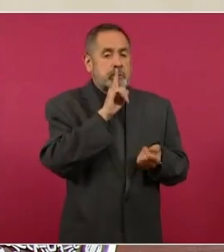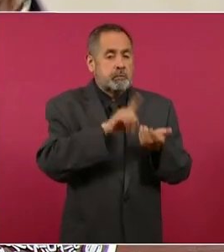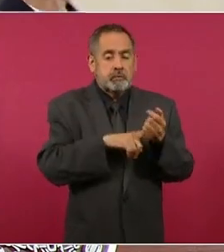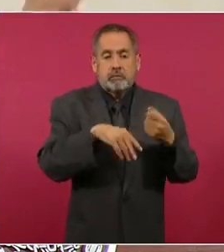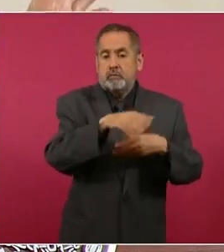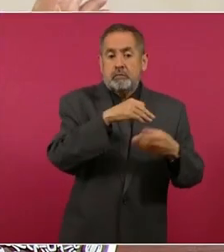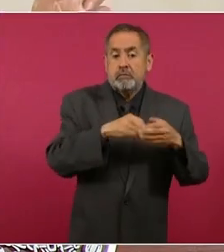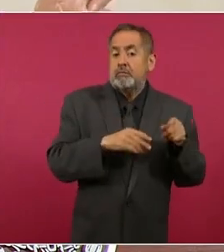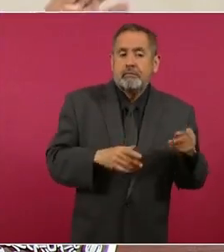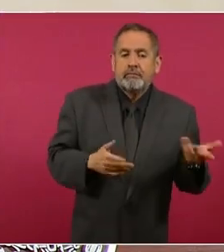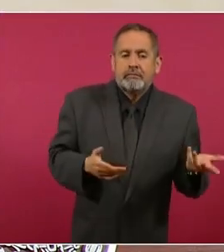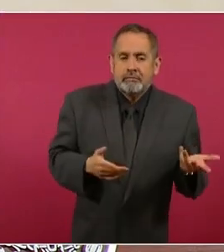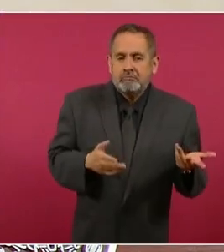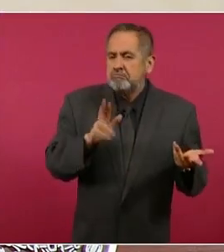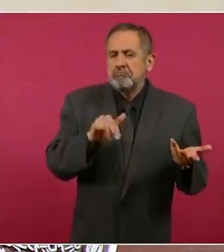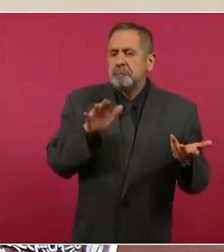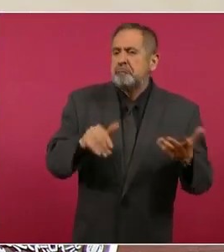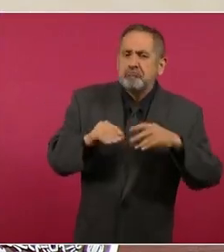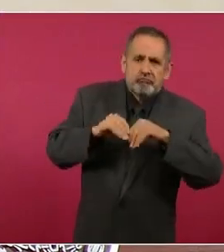Nunca.